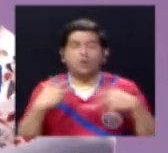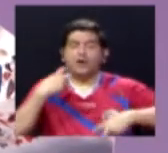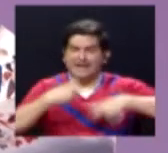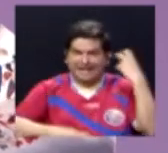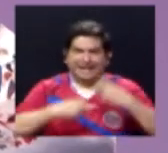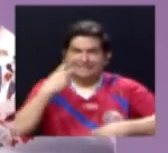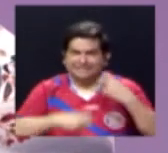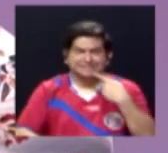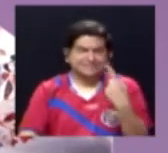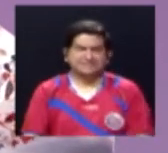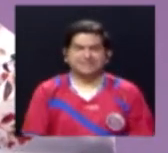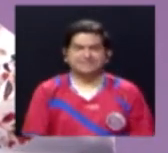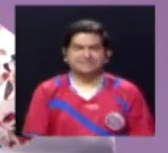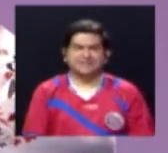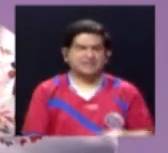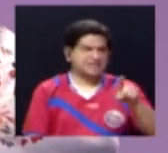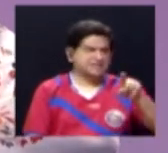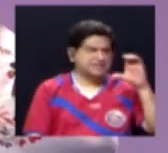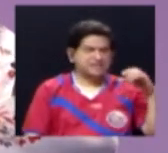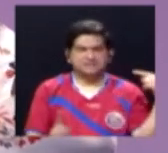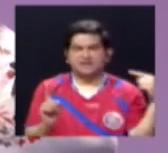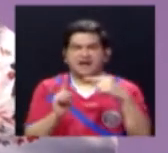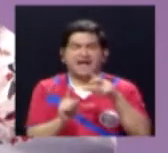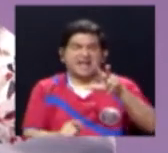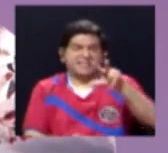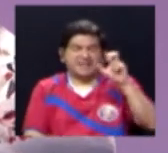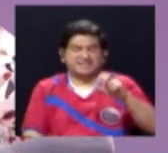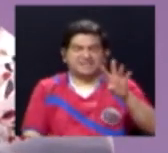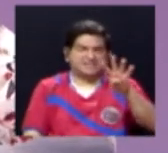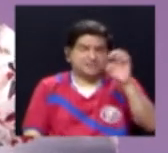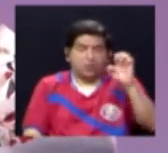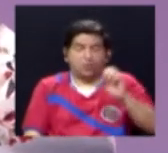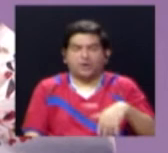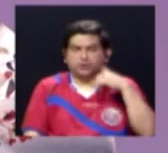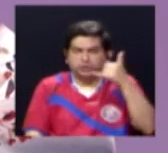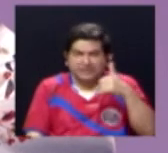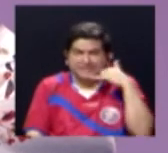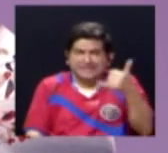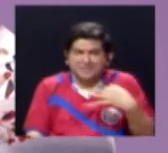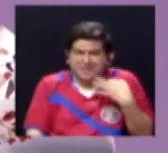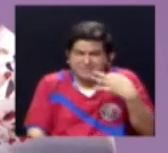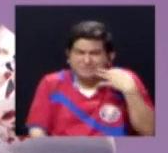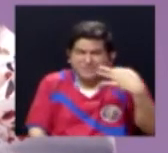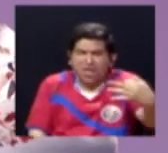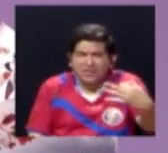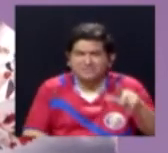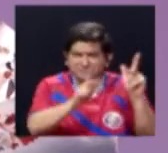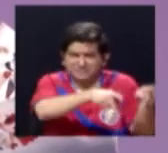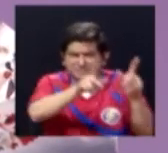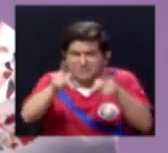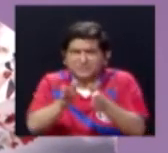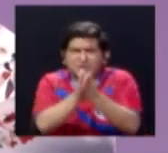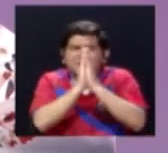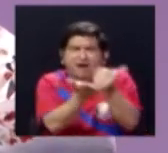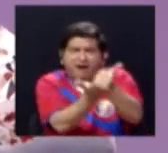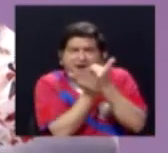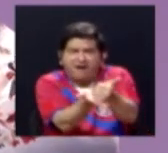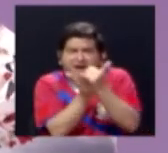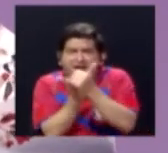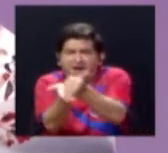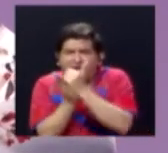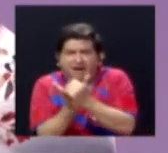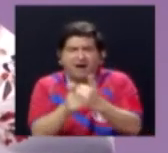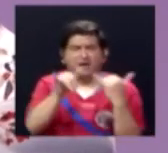voy a decir que pasamos de 100 a 300 o 400 llamadas diarias de personas pidiendo ayuda